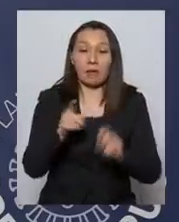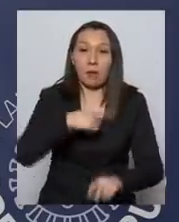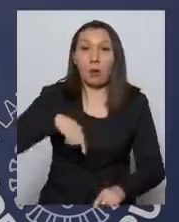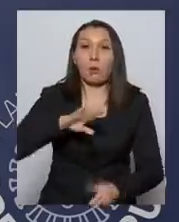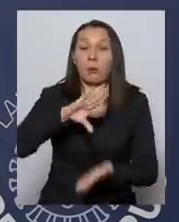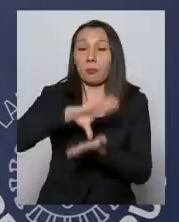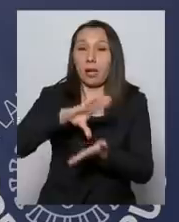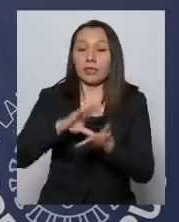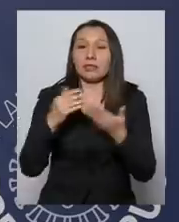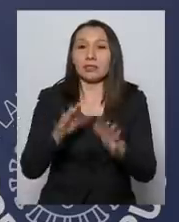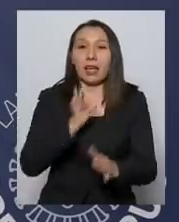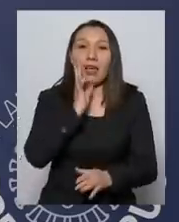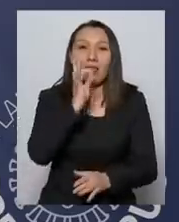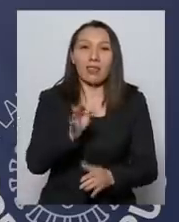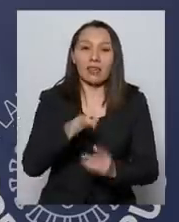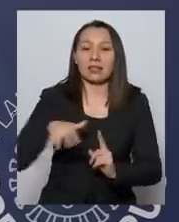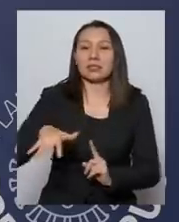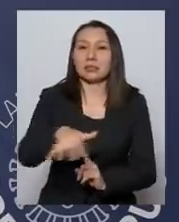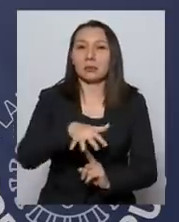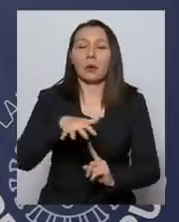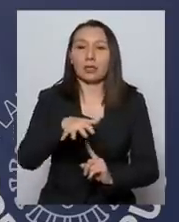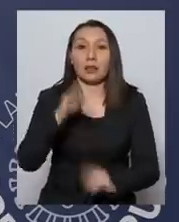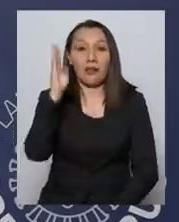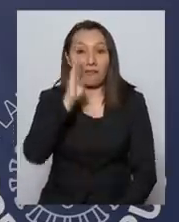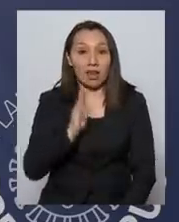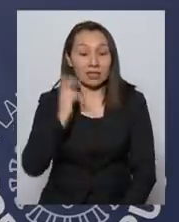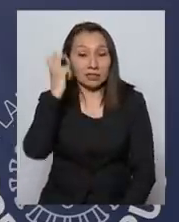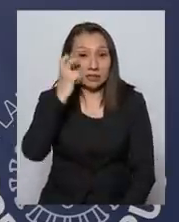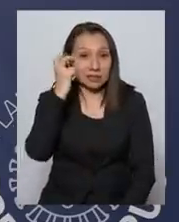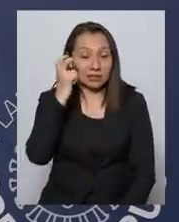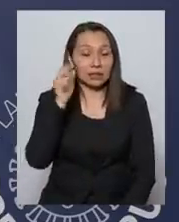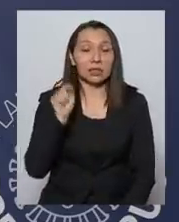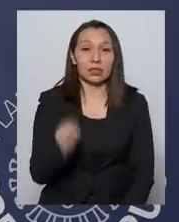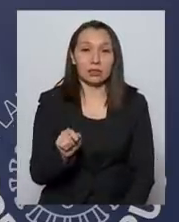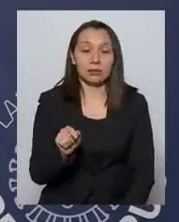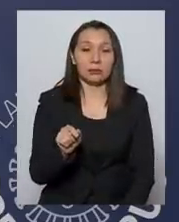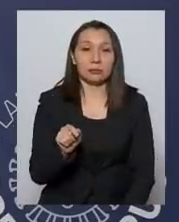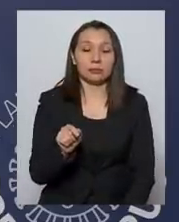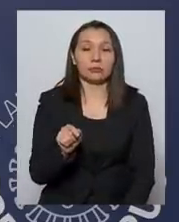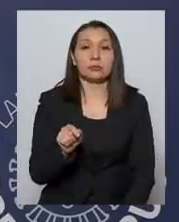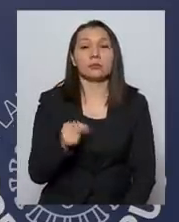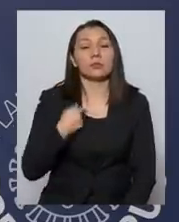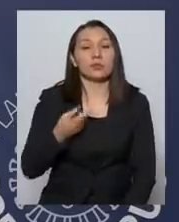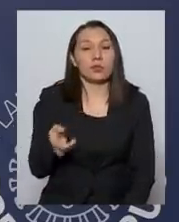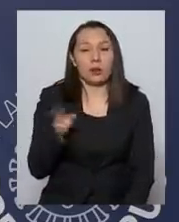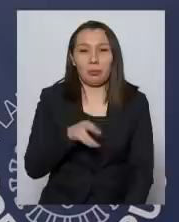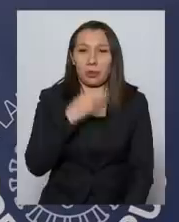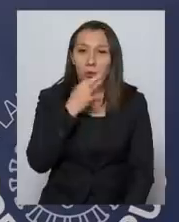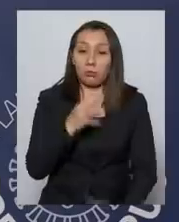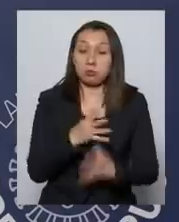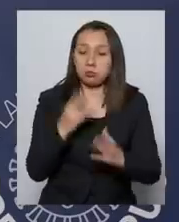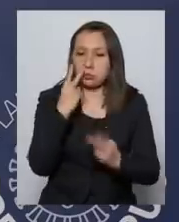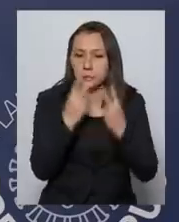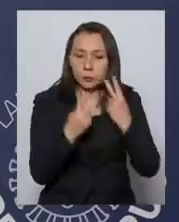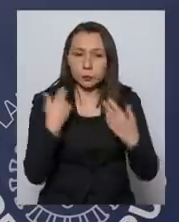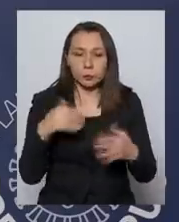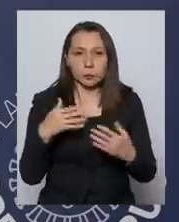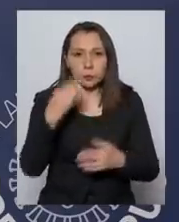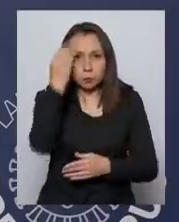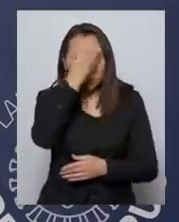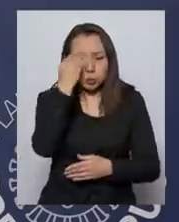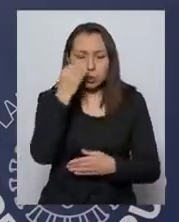nuestro país, ya mencioné la situación de Brasil, que insisto es muy preocupante